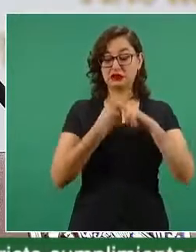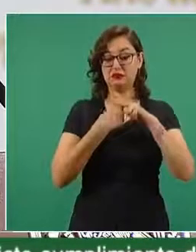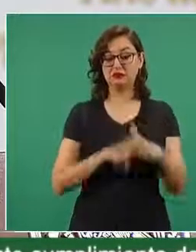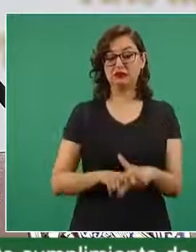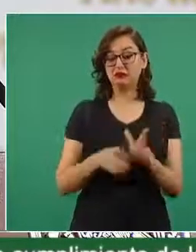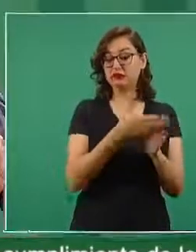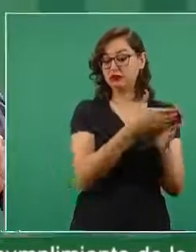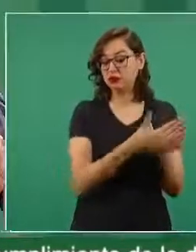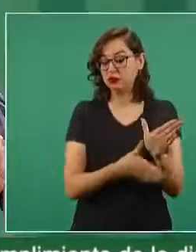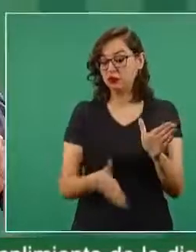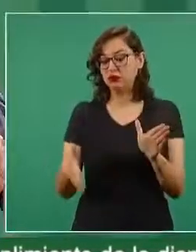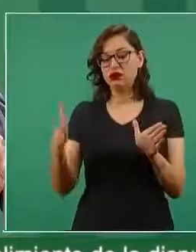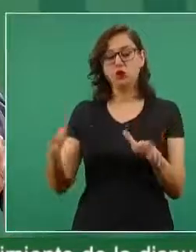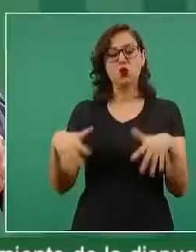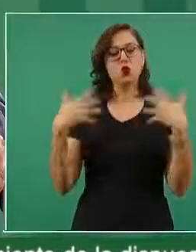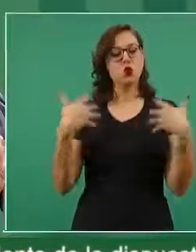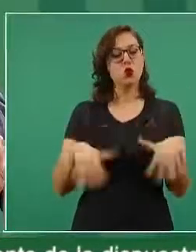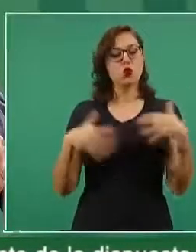económica y social en México.